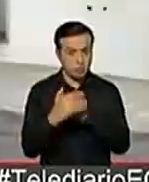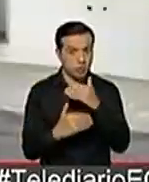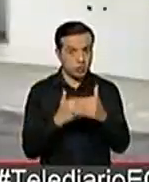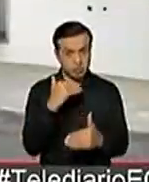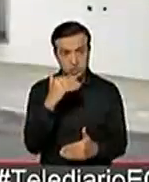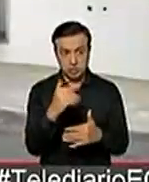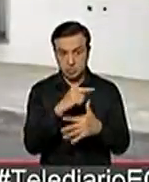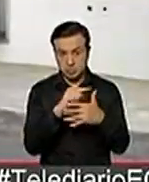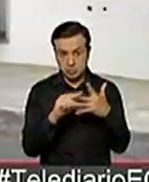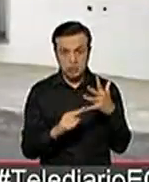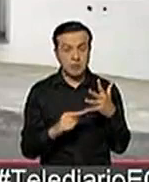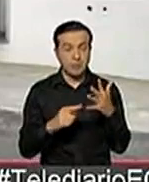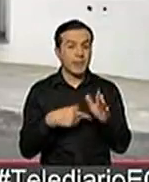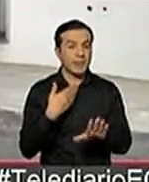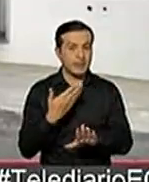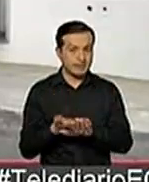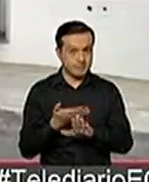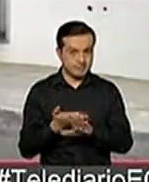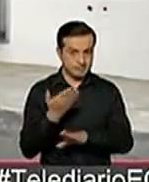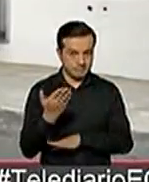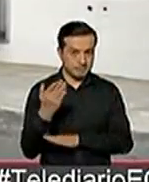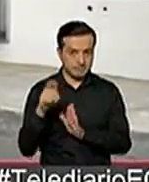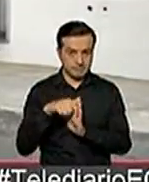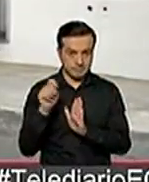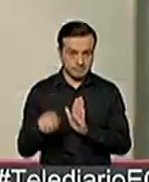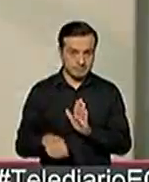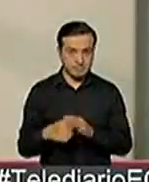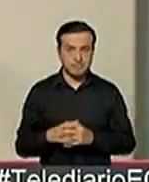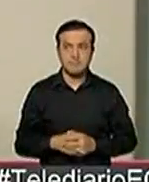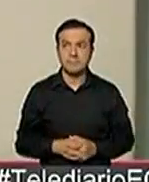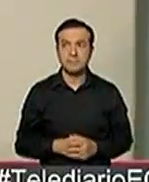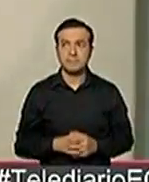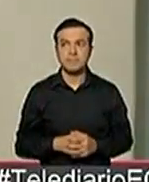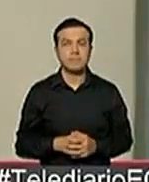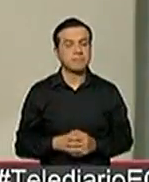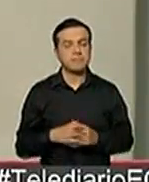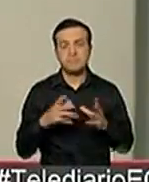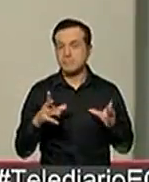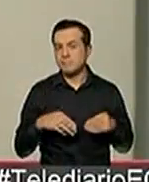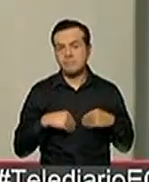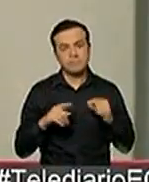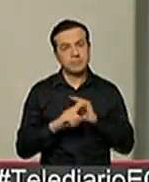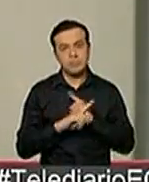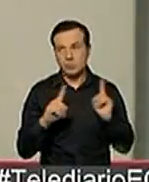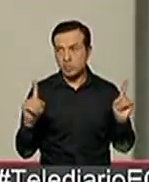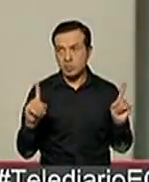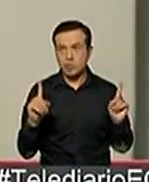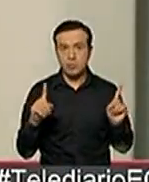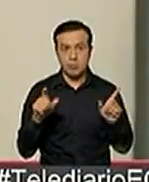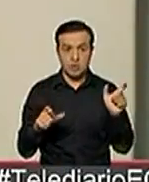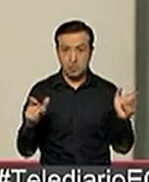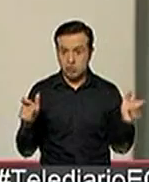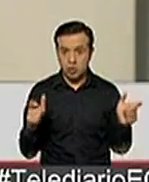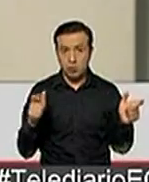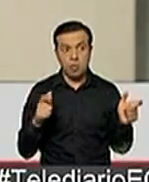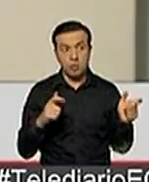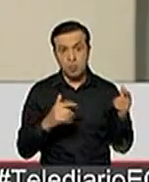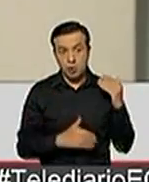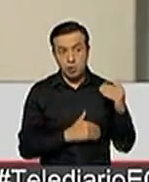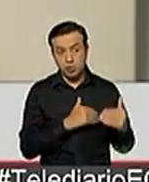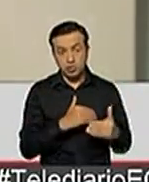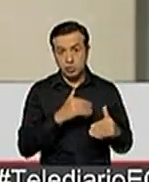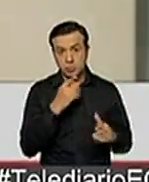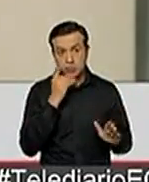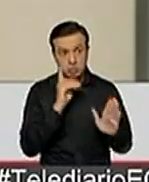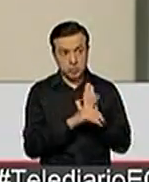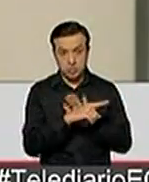proceso. Escuchemos los argumentos que presentaron los abogados. No podían ser sometidos nuestros defendidos a un procesamiento